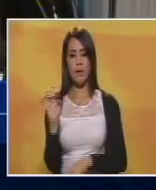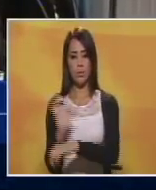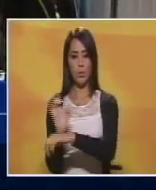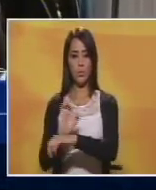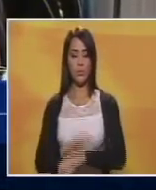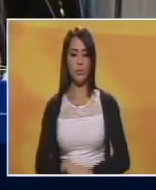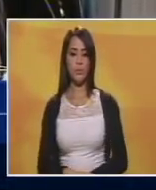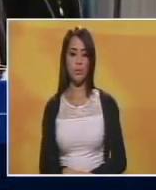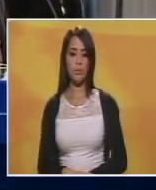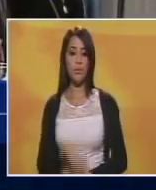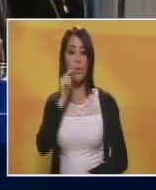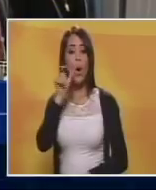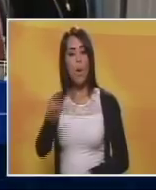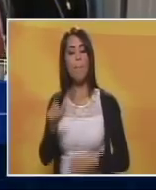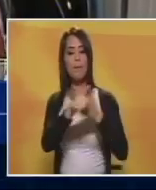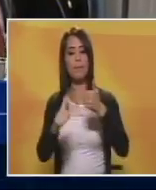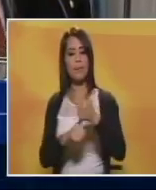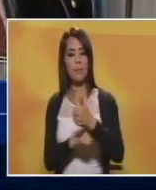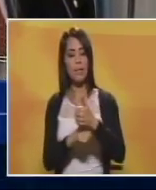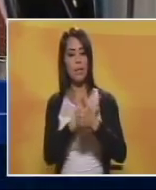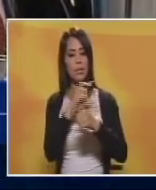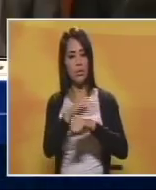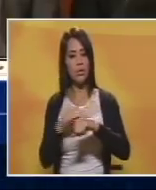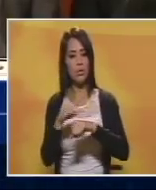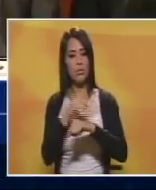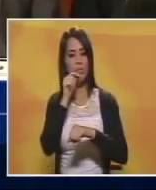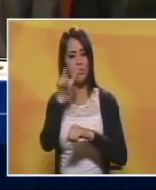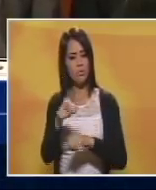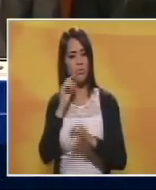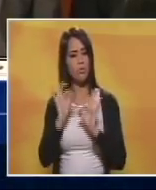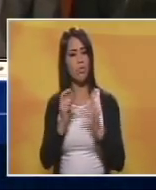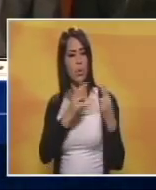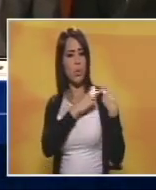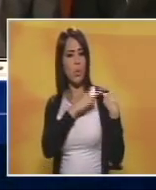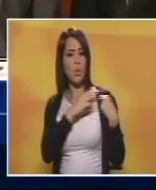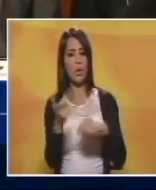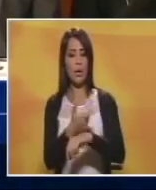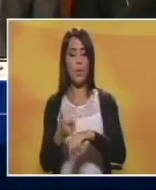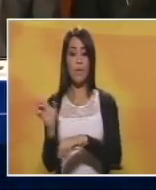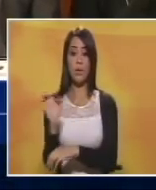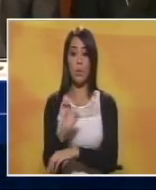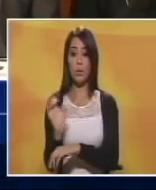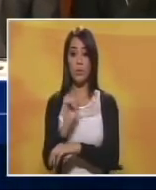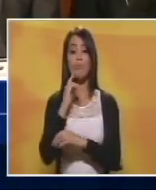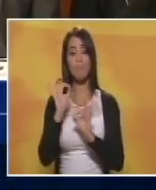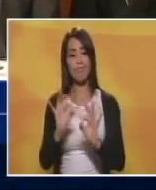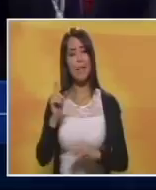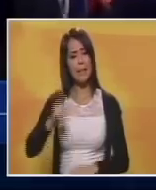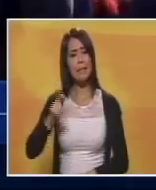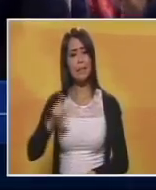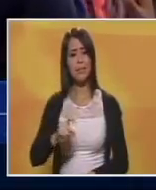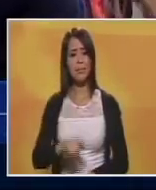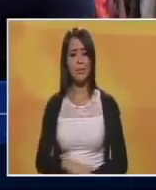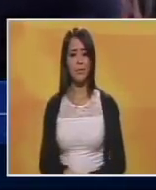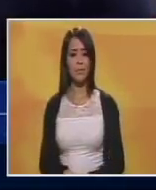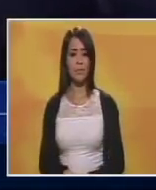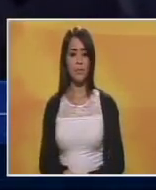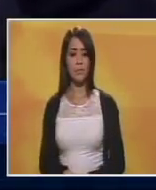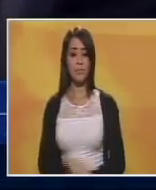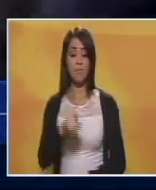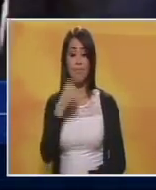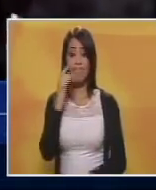Para Santiago Chávez, viceministro de Movilidad Humana, el liderazgo que ha tomado el gobierno ecuatoriano era necesario, en momentos en